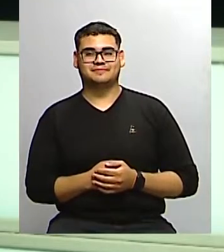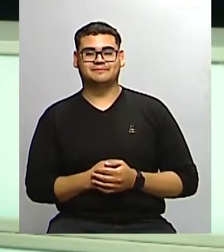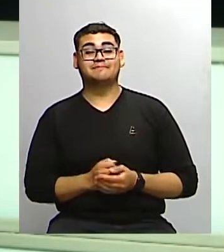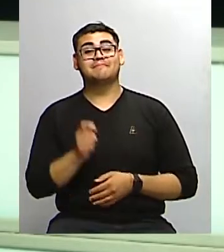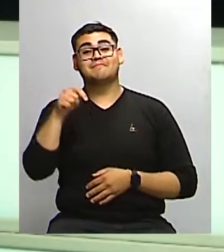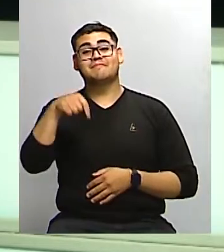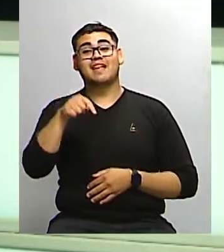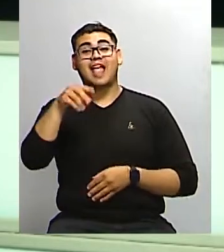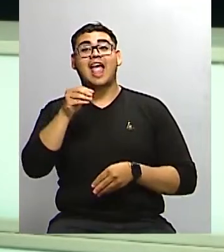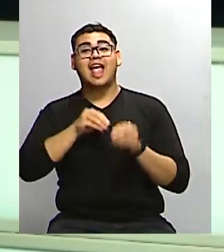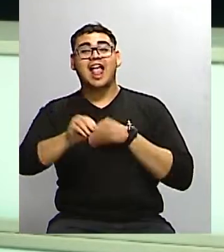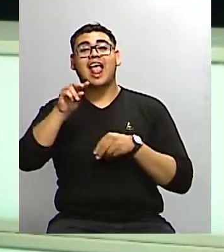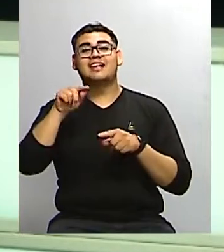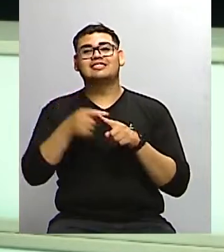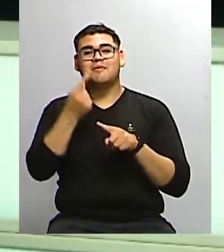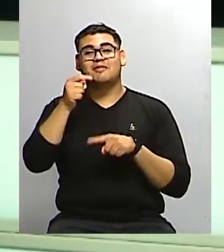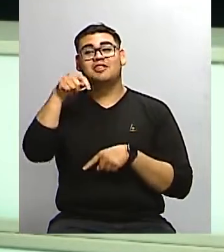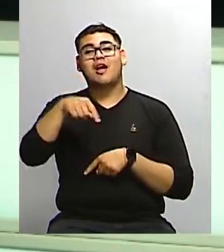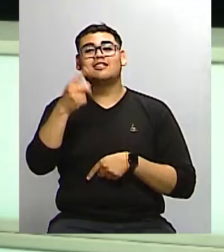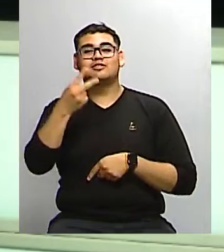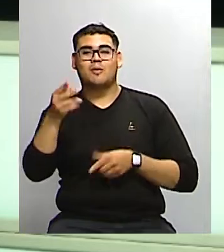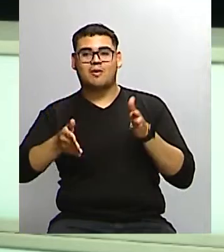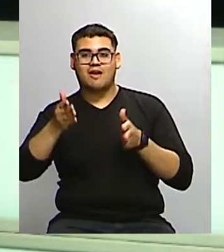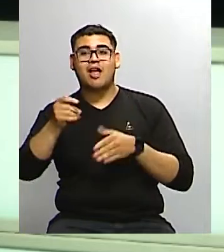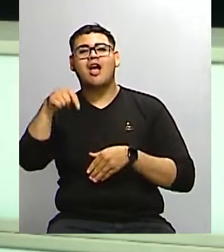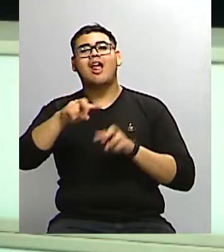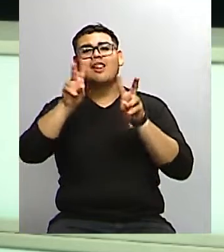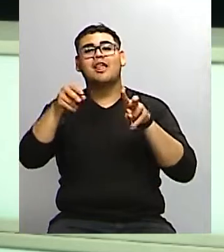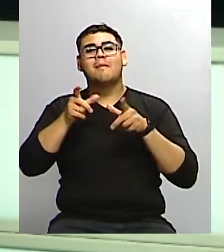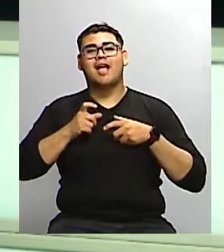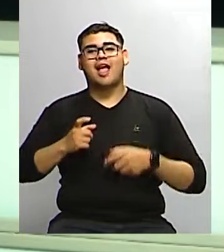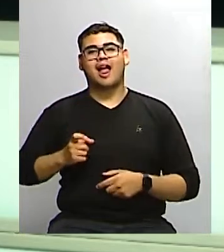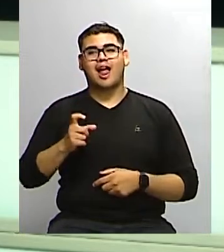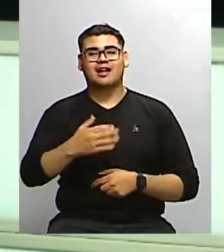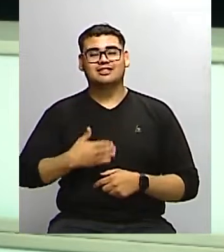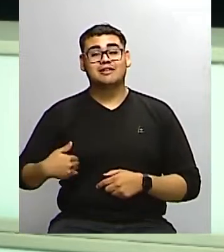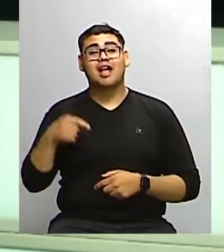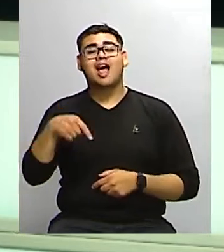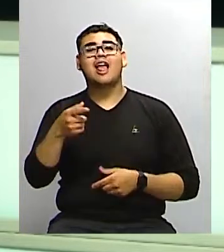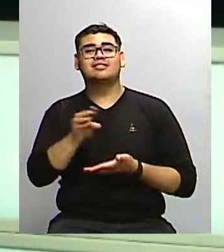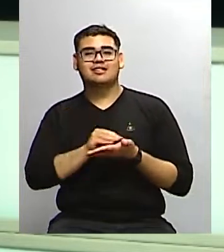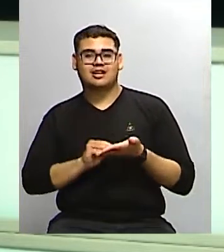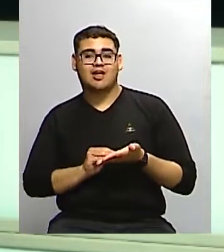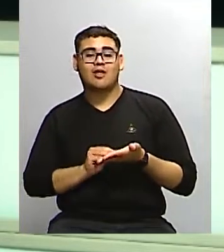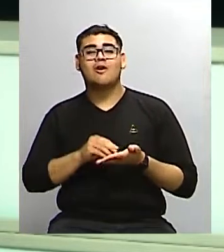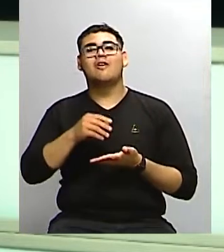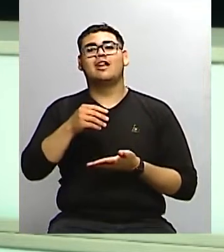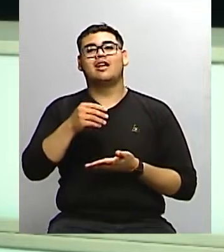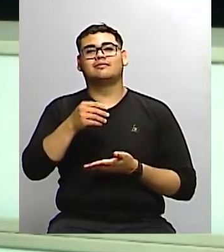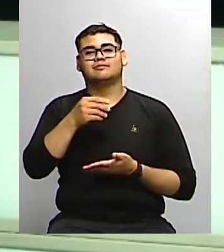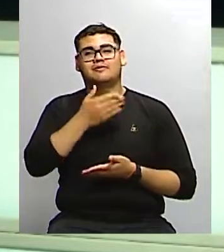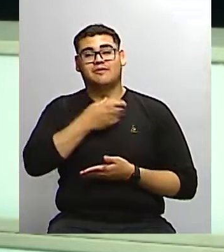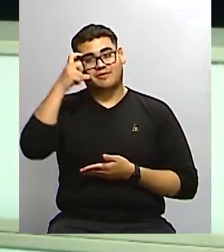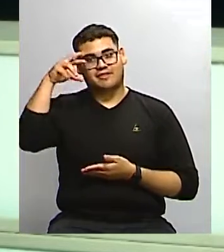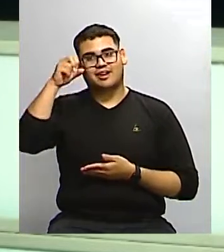Bueno, estamos aquí en Chat Político, segundo bloque, y ahora vamos a hablar de cáncer de mama con la senadora Fernanda Sabadín, del Frente Cambia